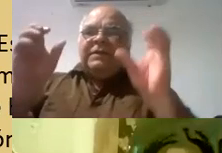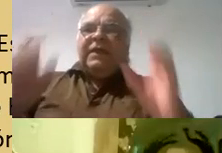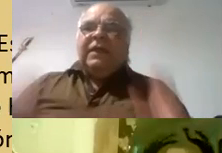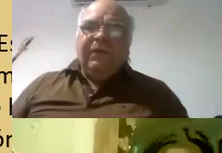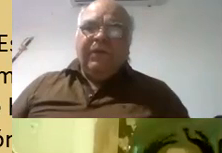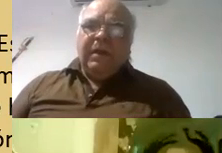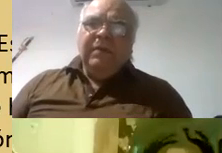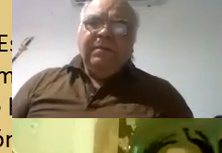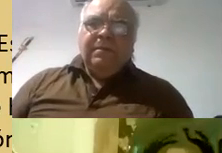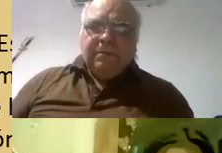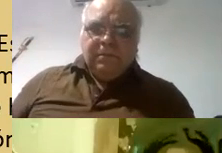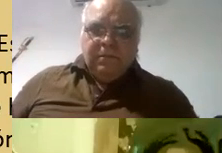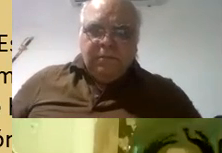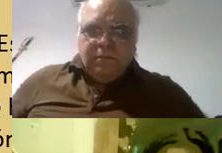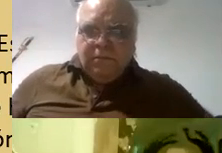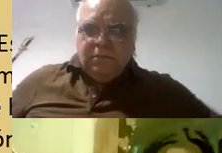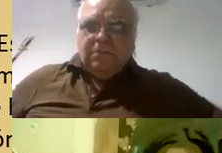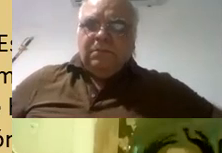de fuerzas que lo deforman.